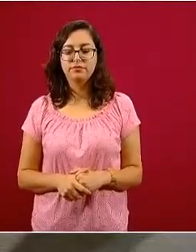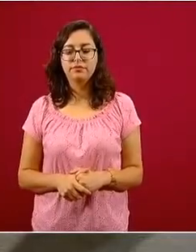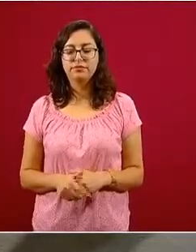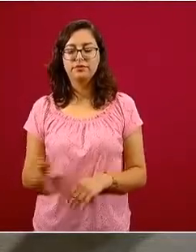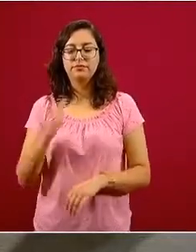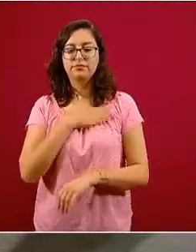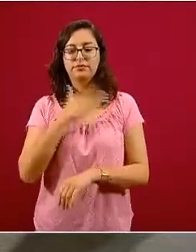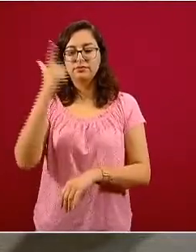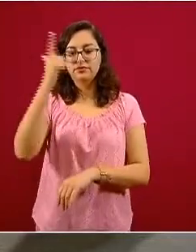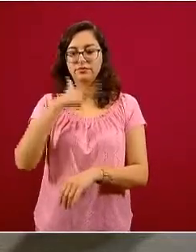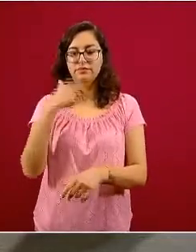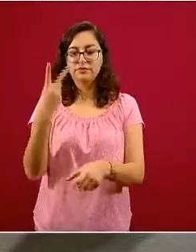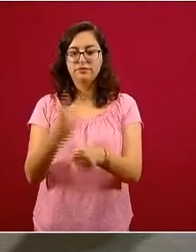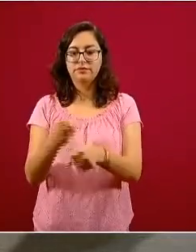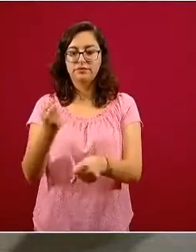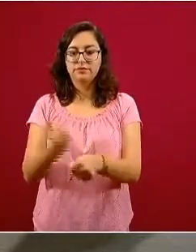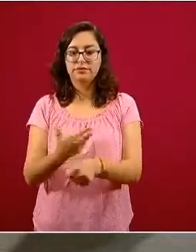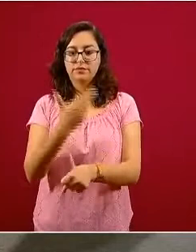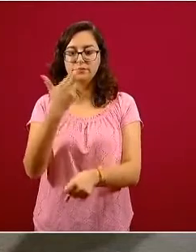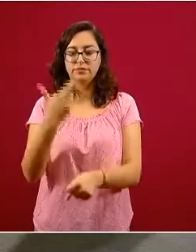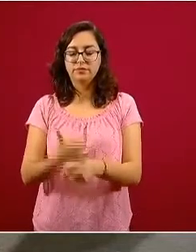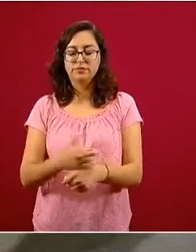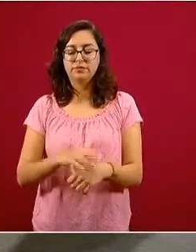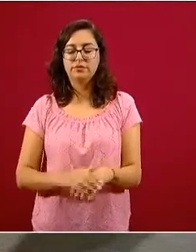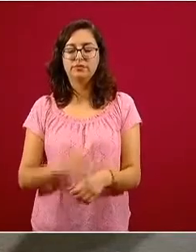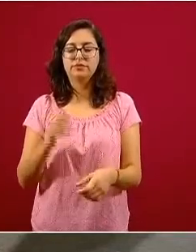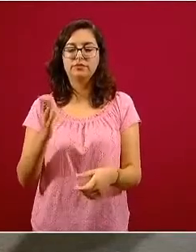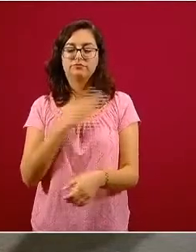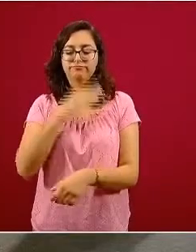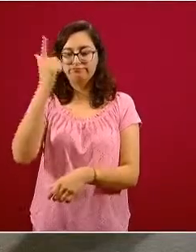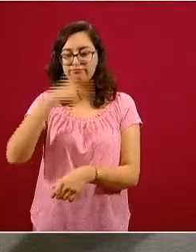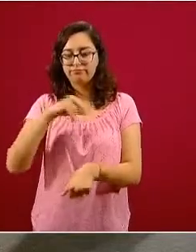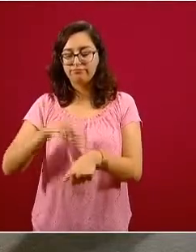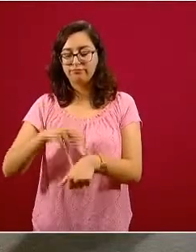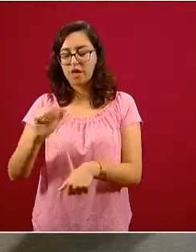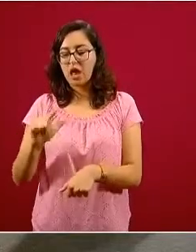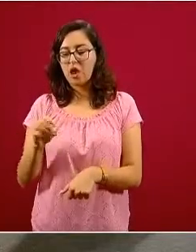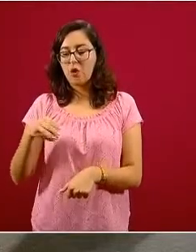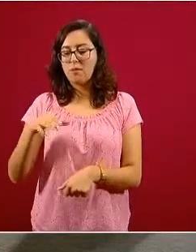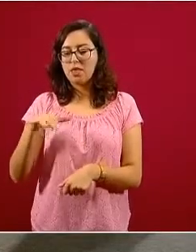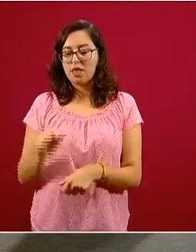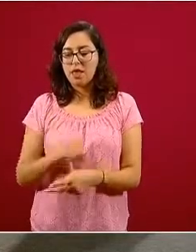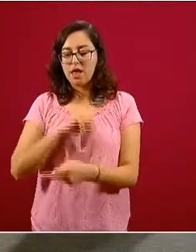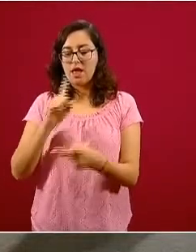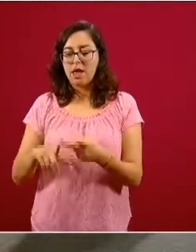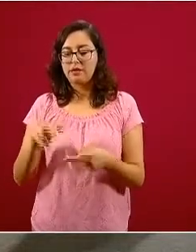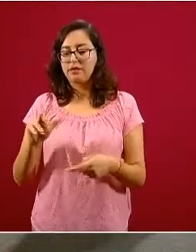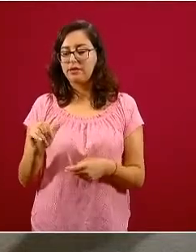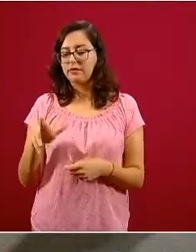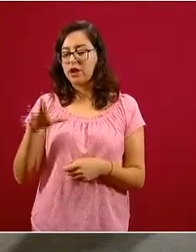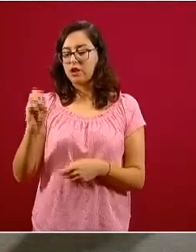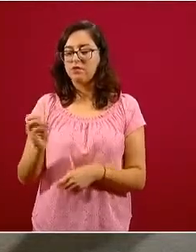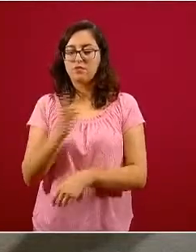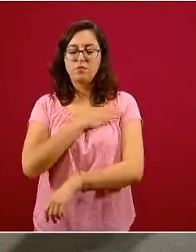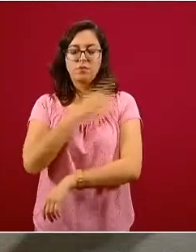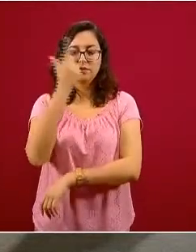Buenas noches, subsecretario. Buenas noches, doctor Alomía, doctor Rivero, bienvenido. Buenas noches.